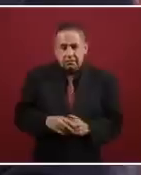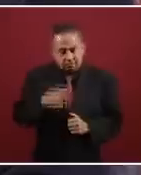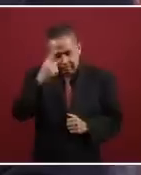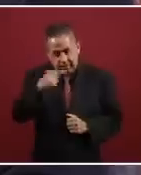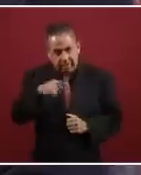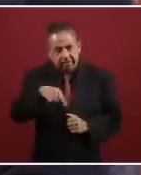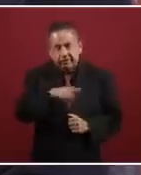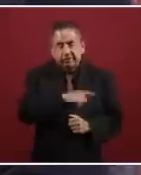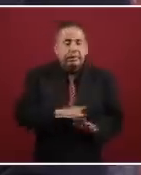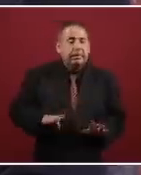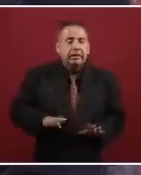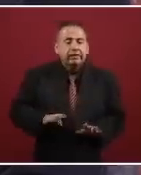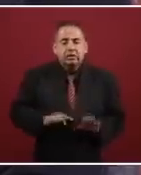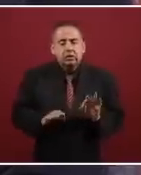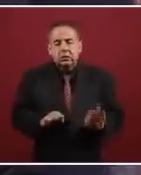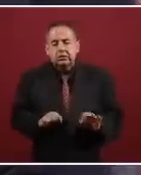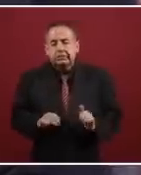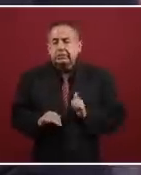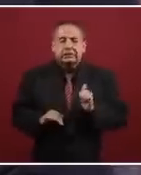beneficios